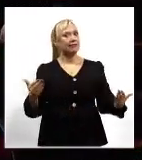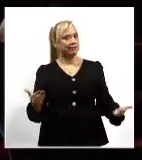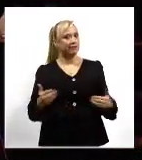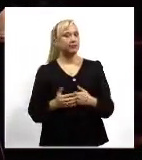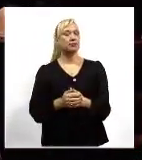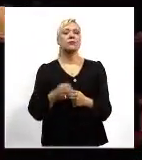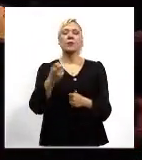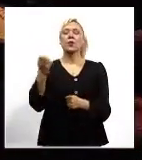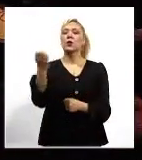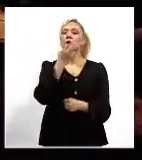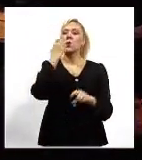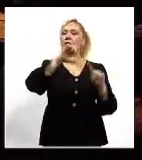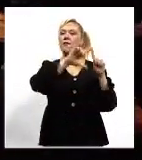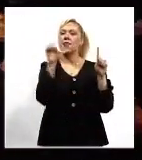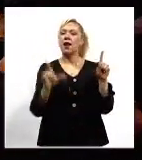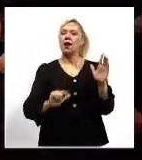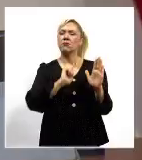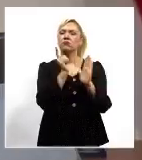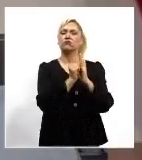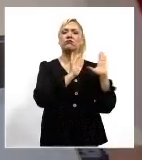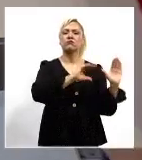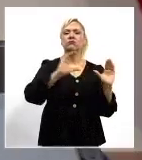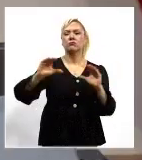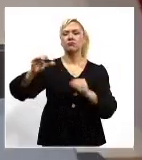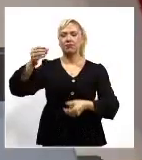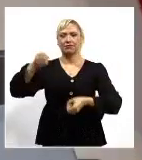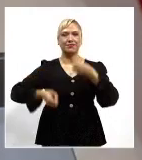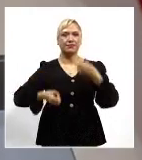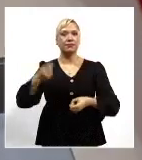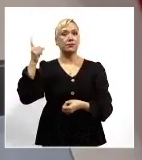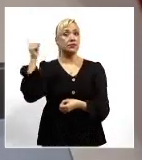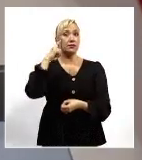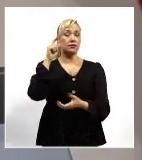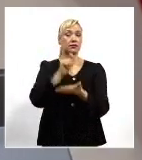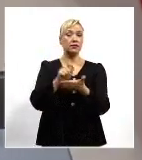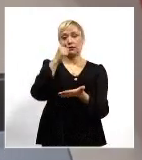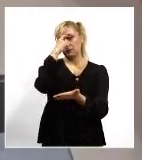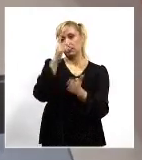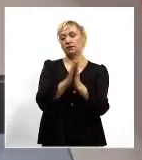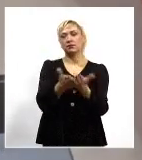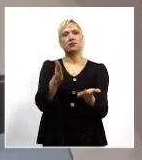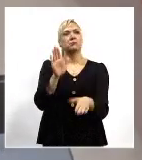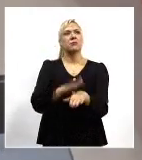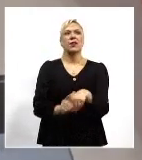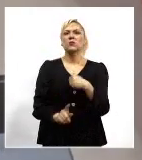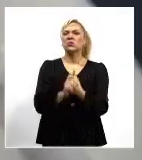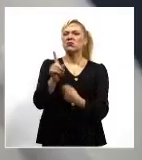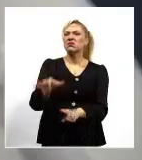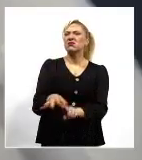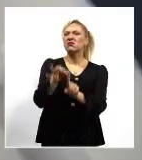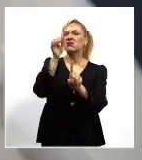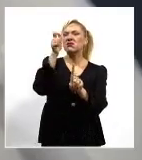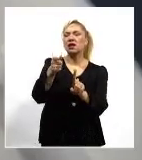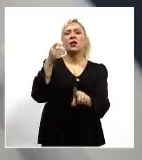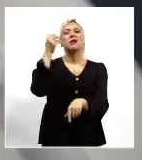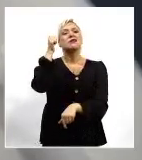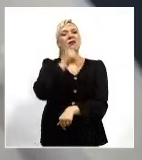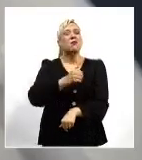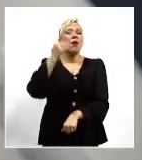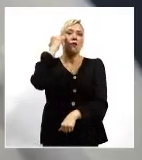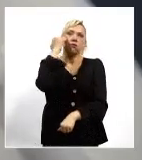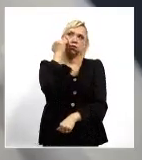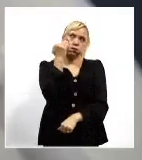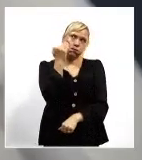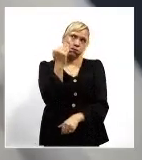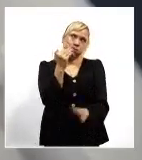del libro en la Escuela Federal de Formación Judicial, el autor destacó como una de las principales problemáticas del amparo la tardanza en la